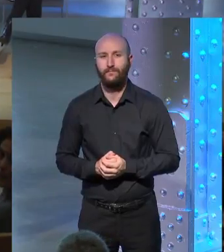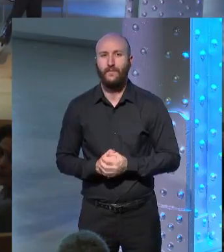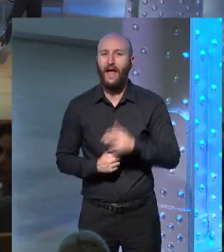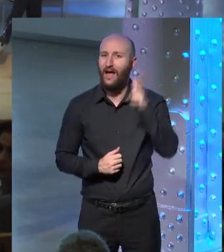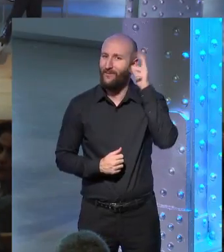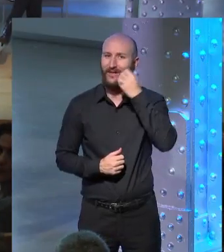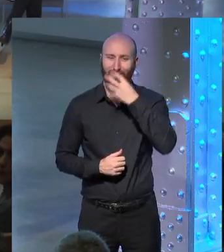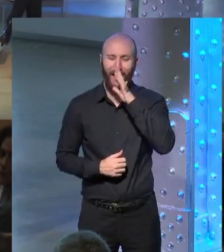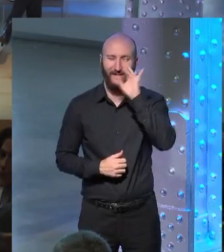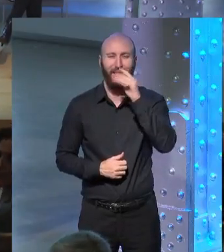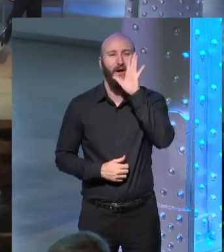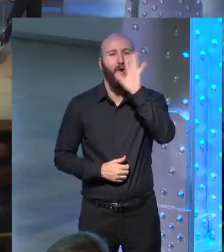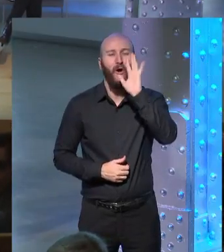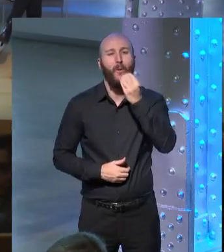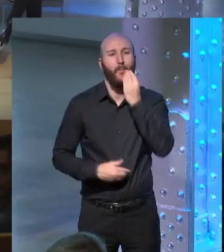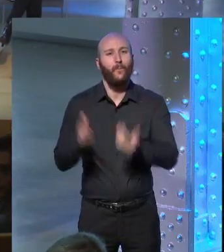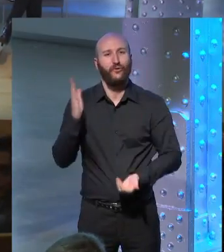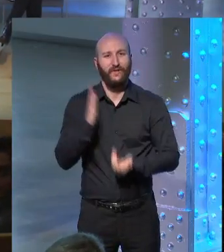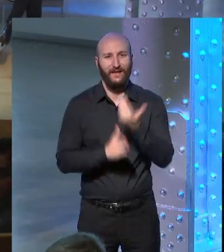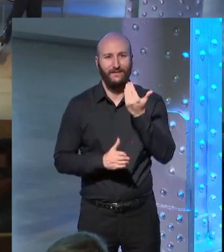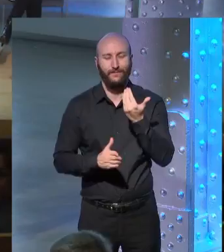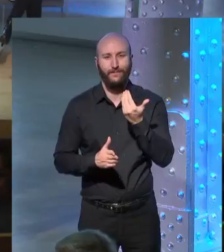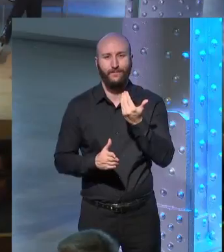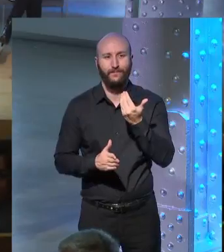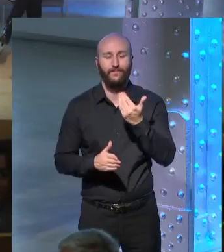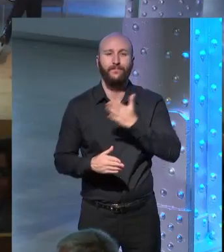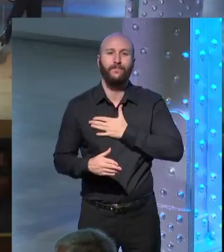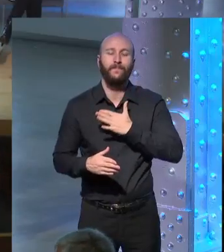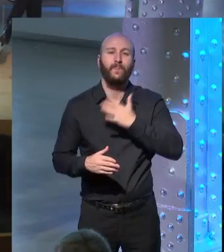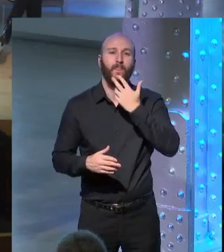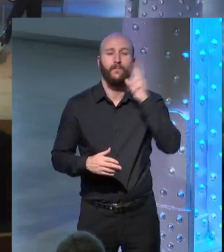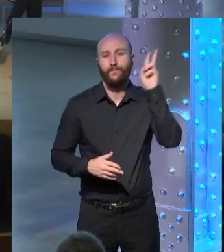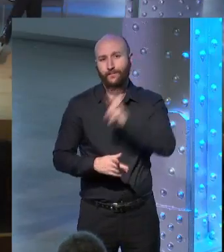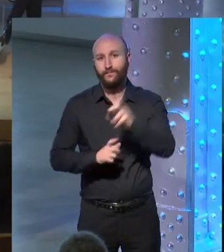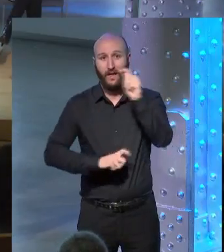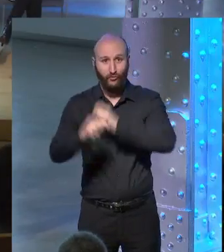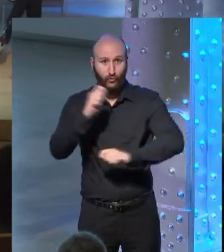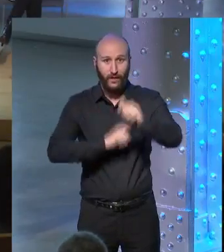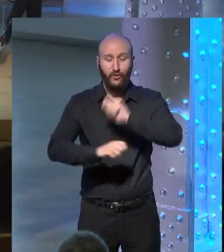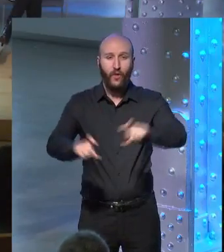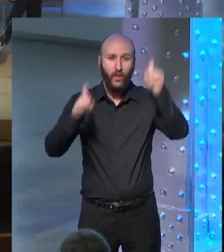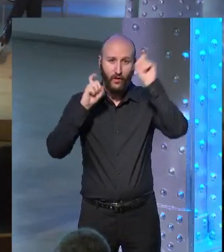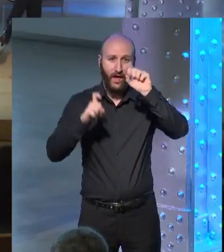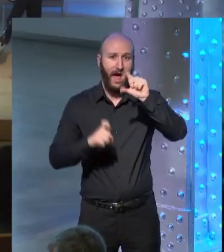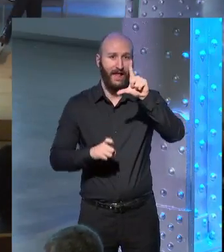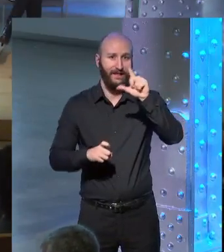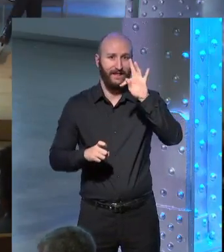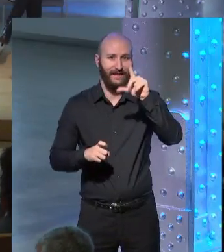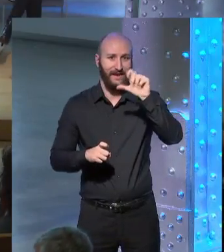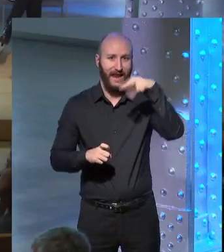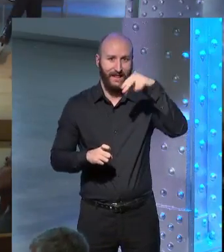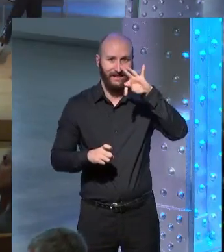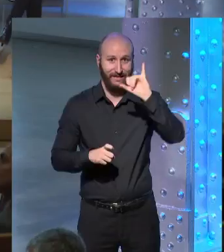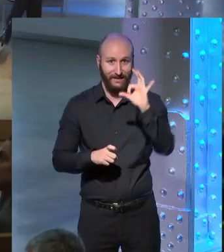Ahora sí me oís. Hola, buenos días. Mi nombre es Camilo, venimos de la Asociación Educativa Atlantics. Me gustaría puntualizar